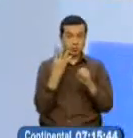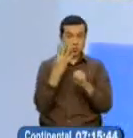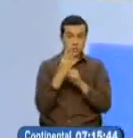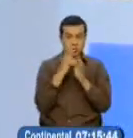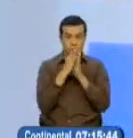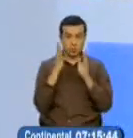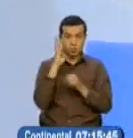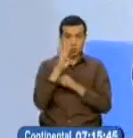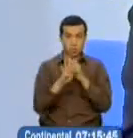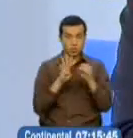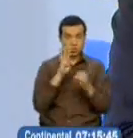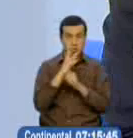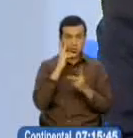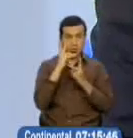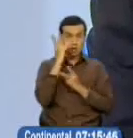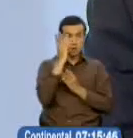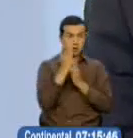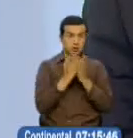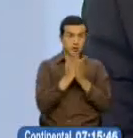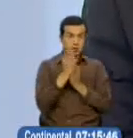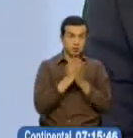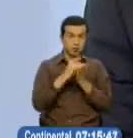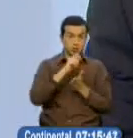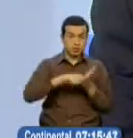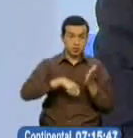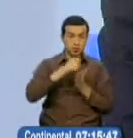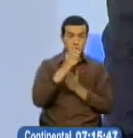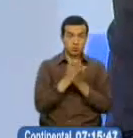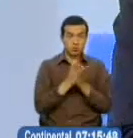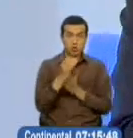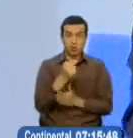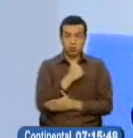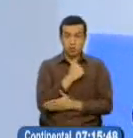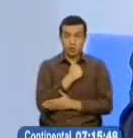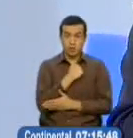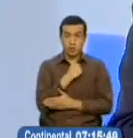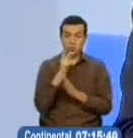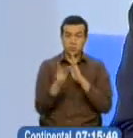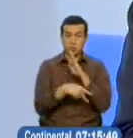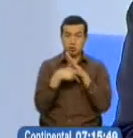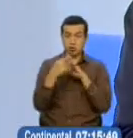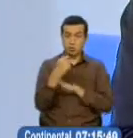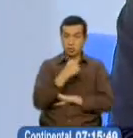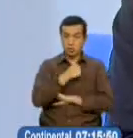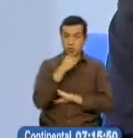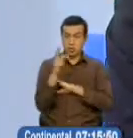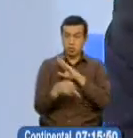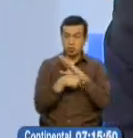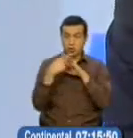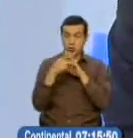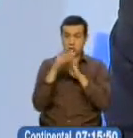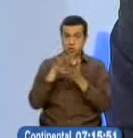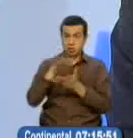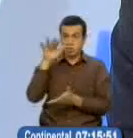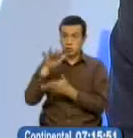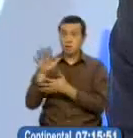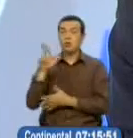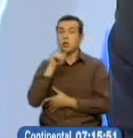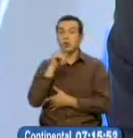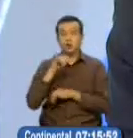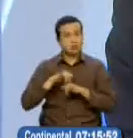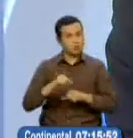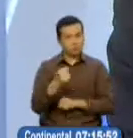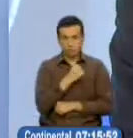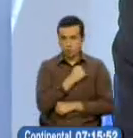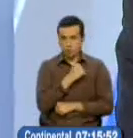la modalidad de prestación de servicios, donde la propiedad del crudo que se extraiga de estos campos menores seguirá